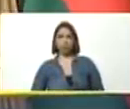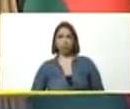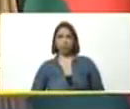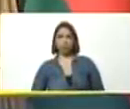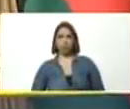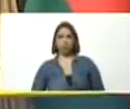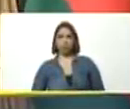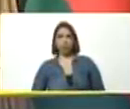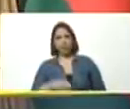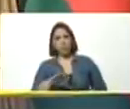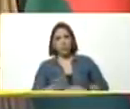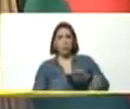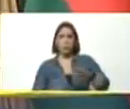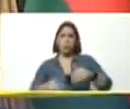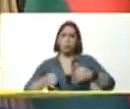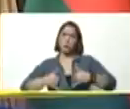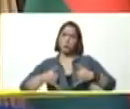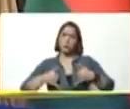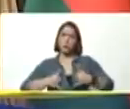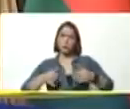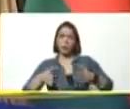a transitar nuestro propio camino.